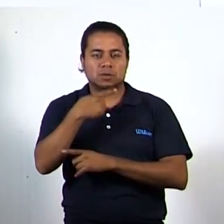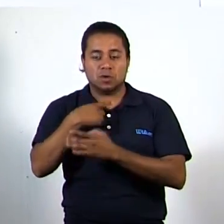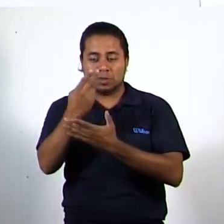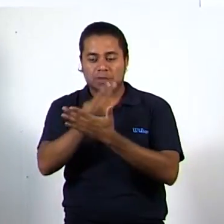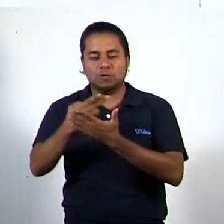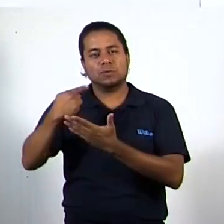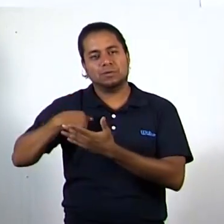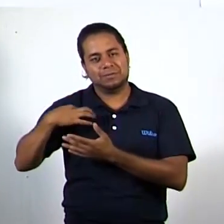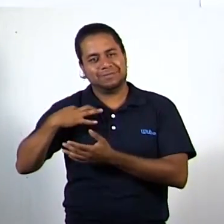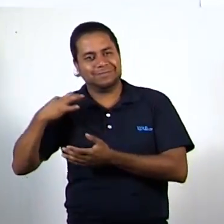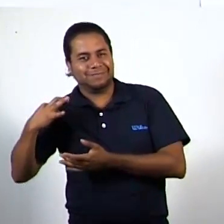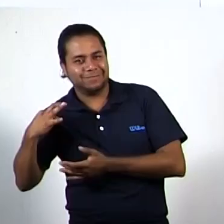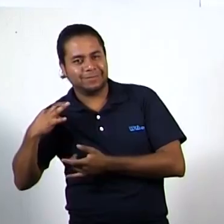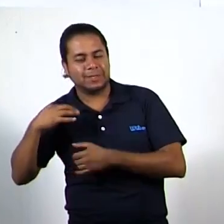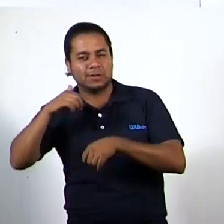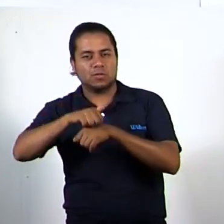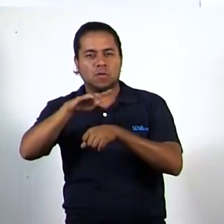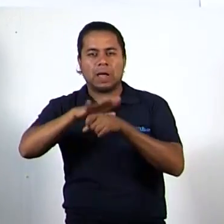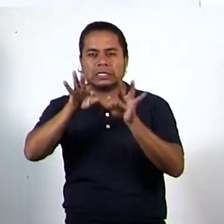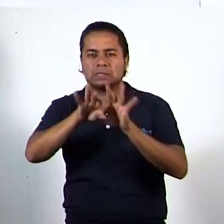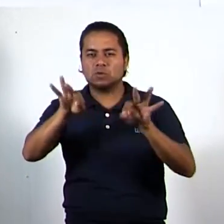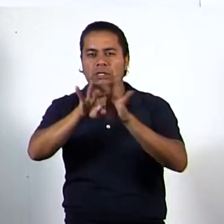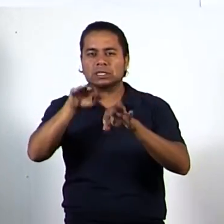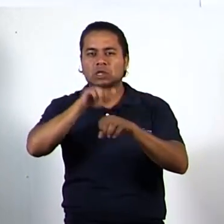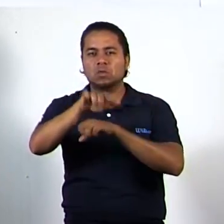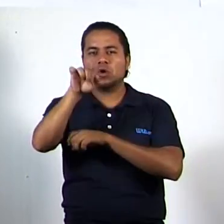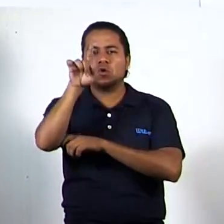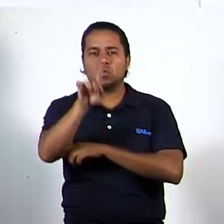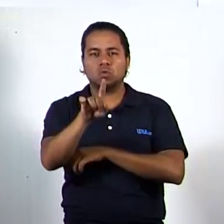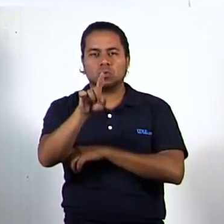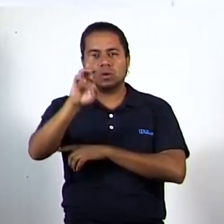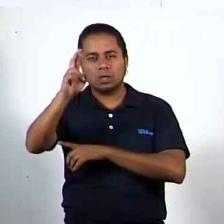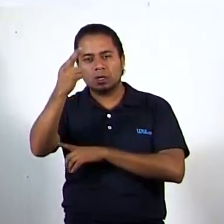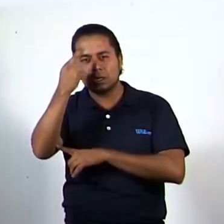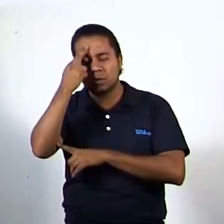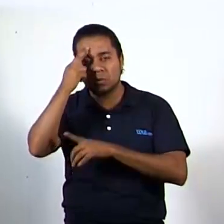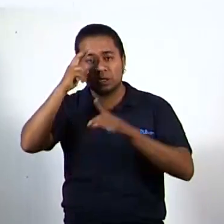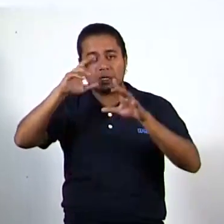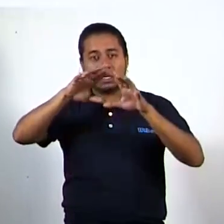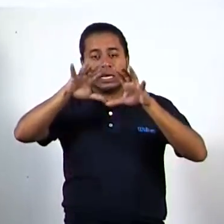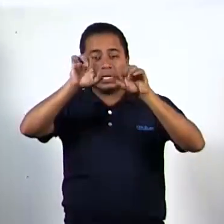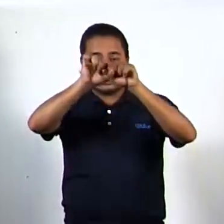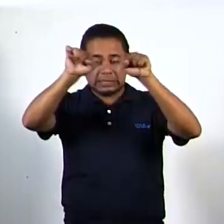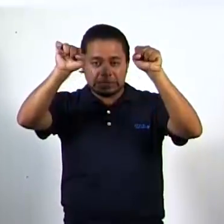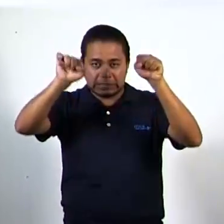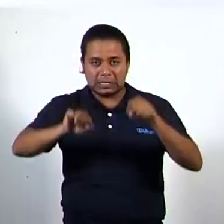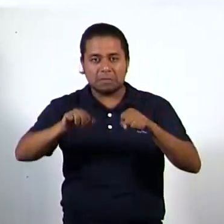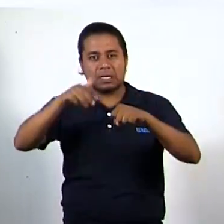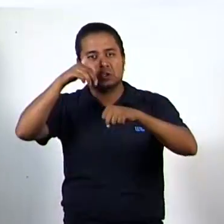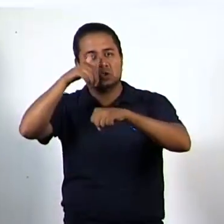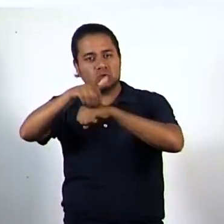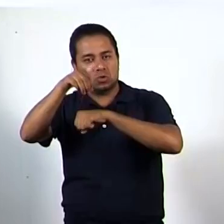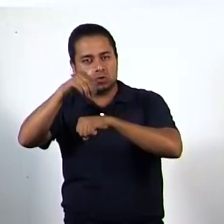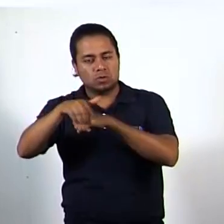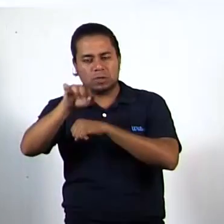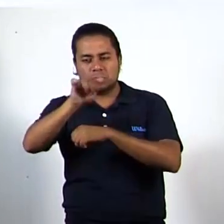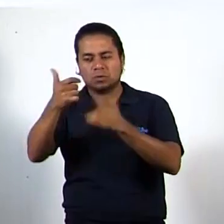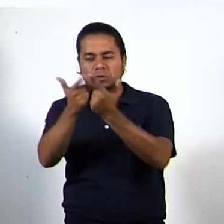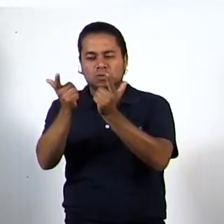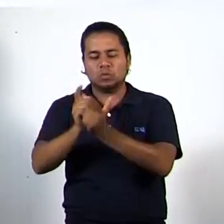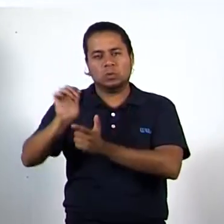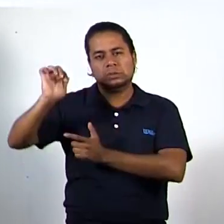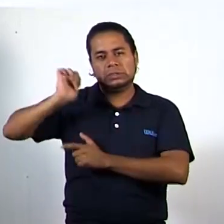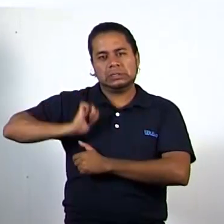mí y el número más importante es el 1. Además, recordamos que en todos los sistemas de numeración en otras